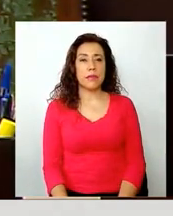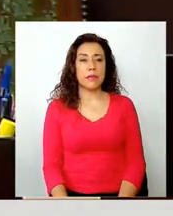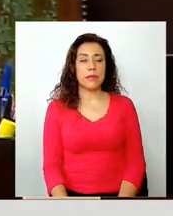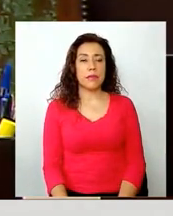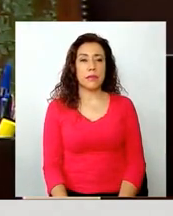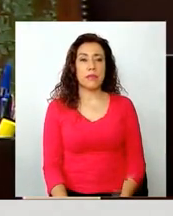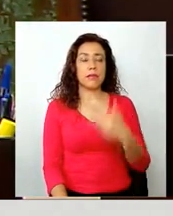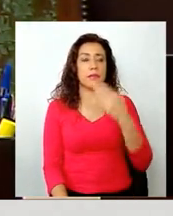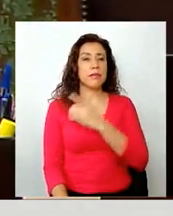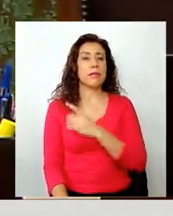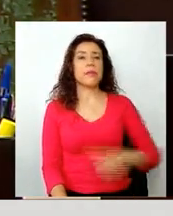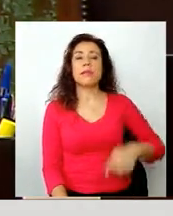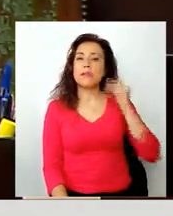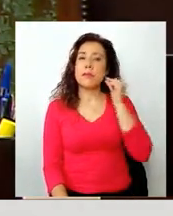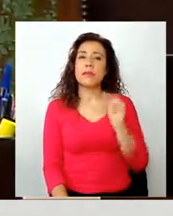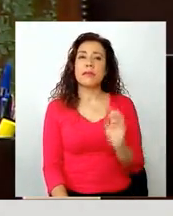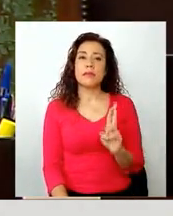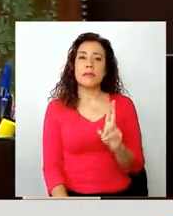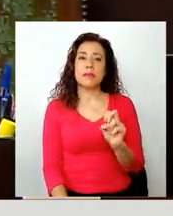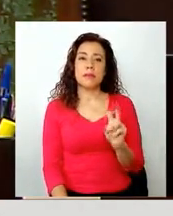Marta Bravo